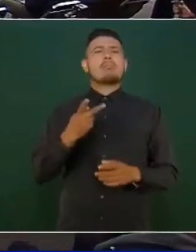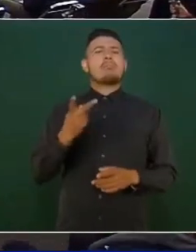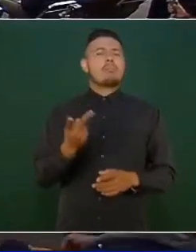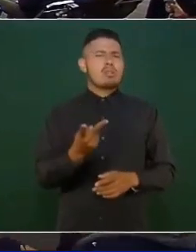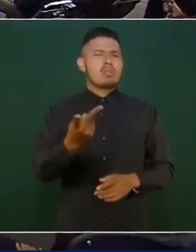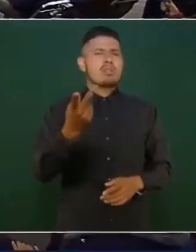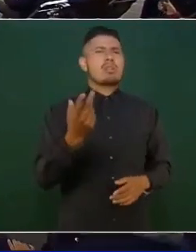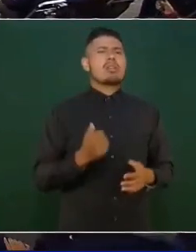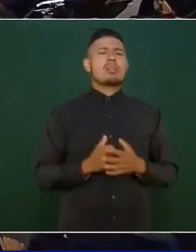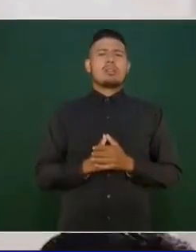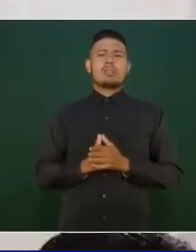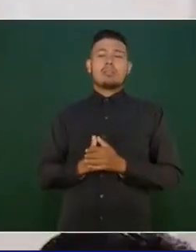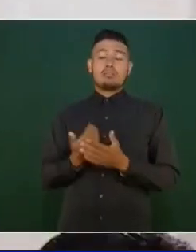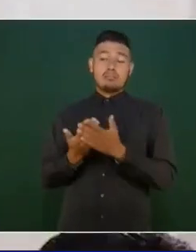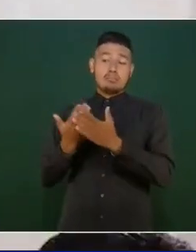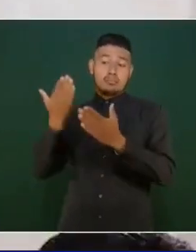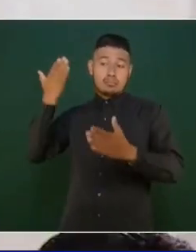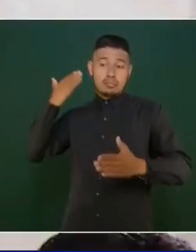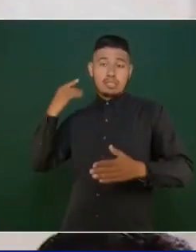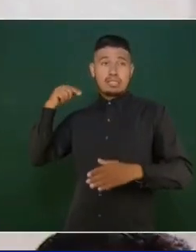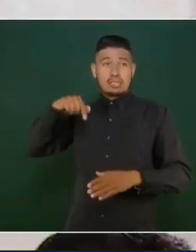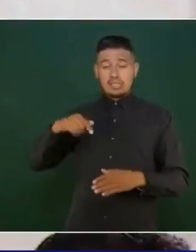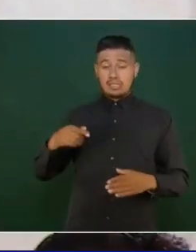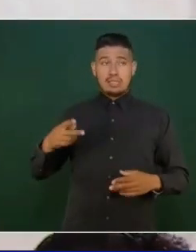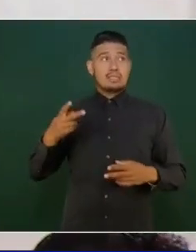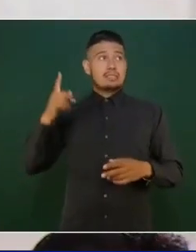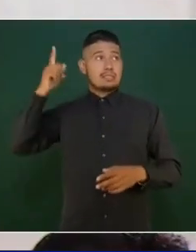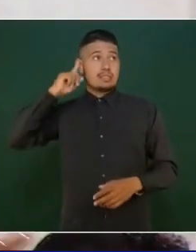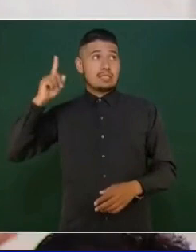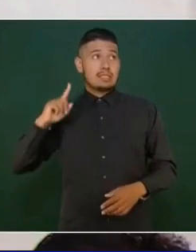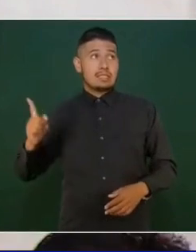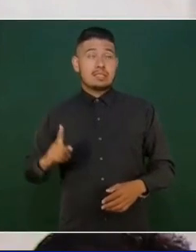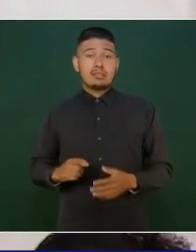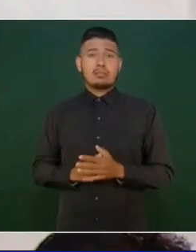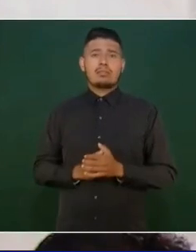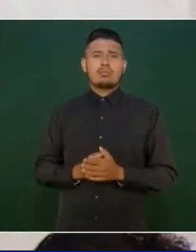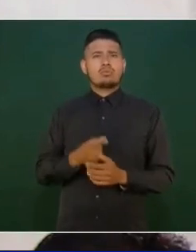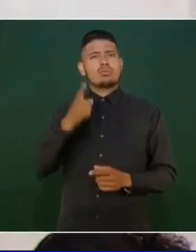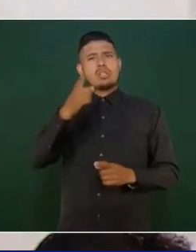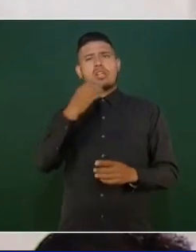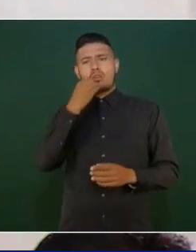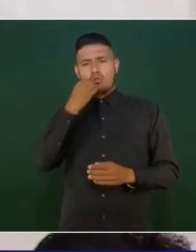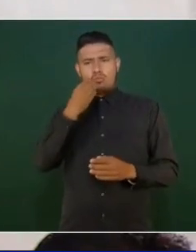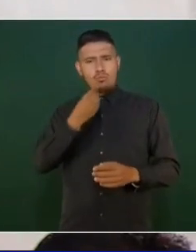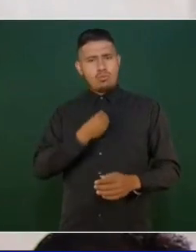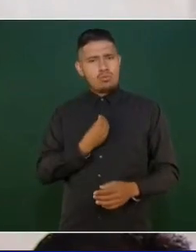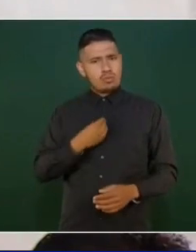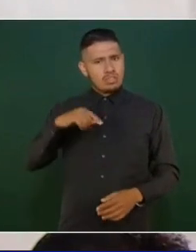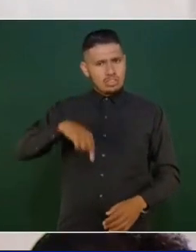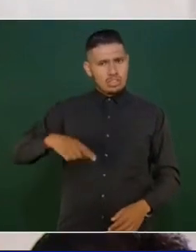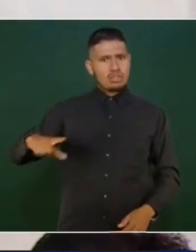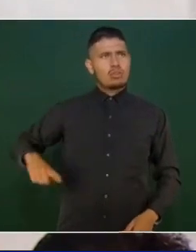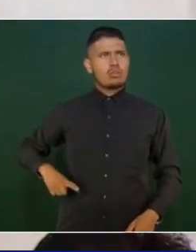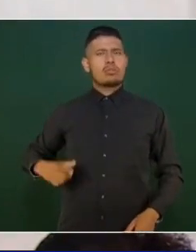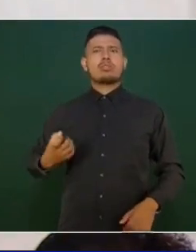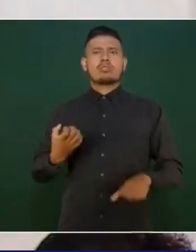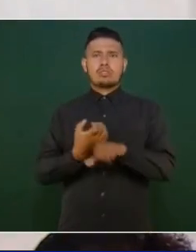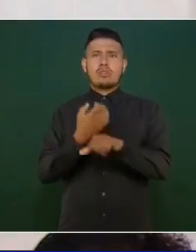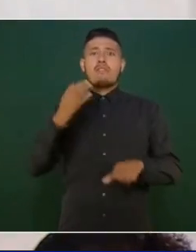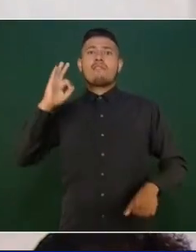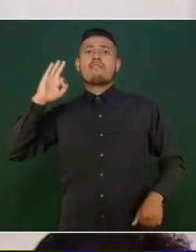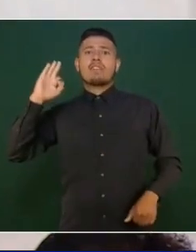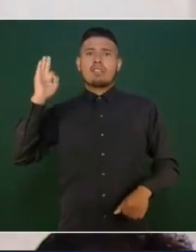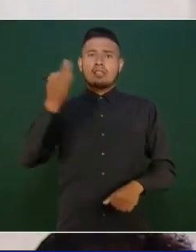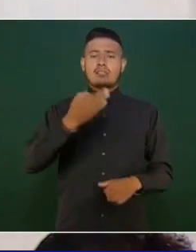esto. Usted la vez pasada que visitó Zacatecas había hecho el compromiso con el gobierno del estado para federalizar